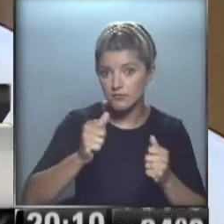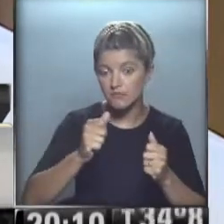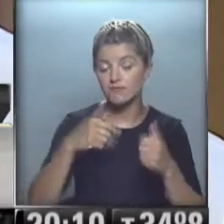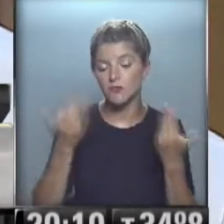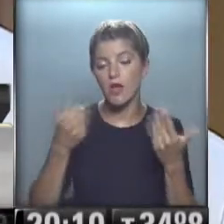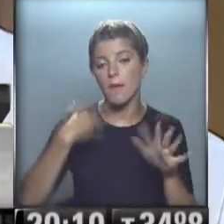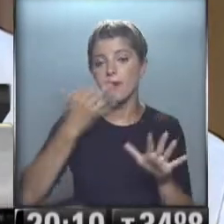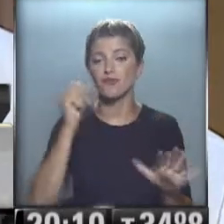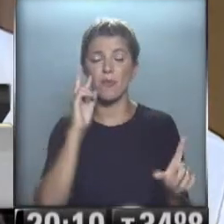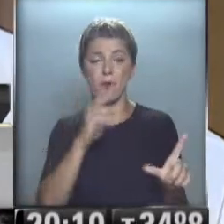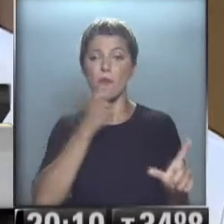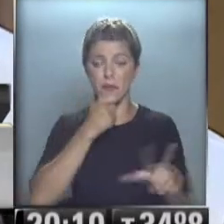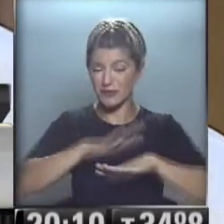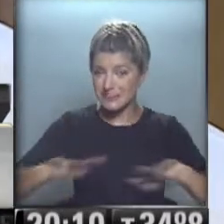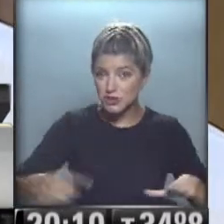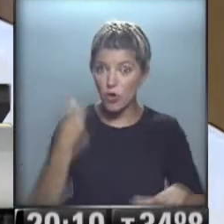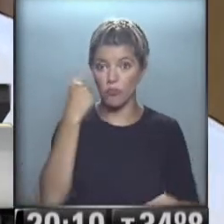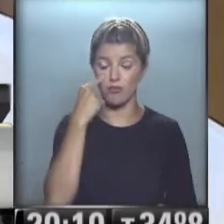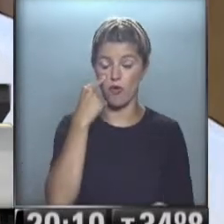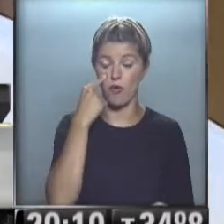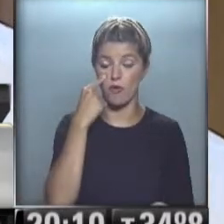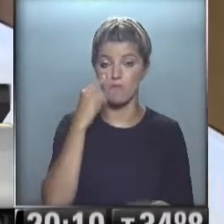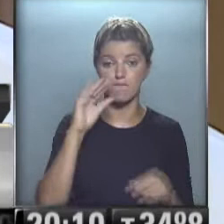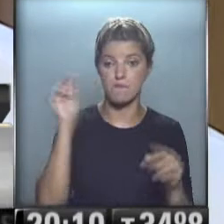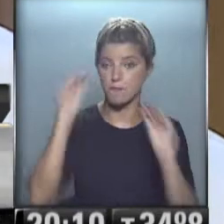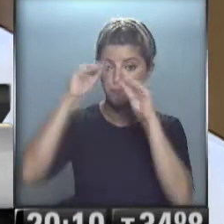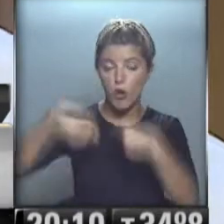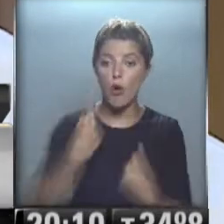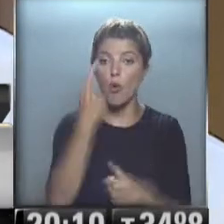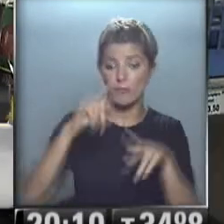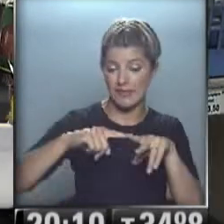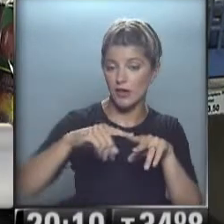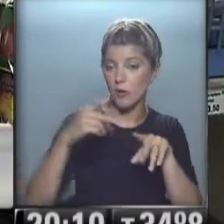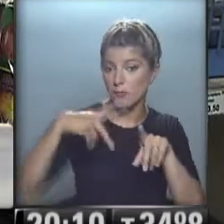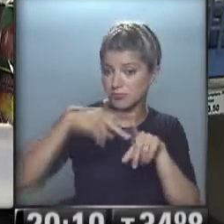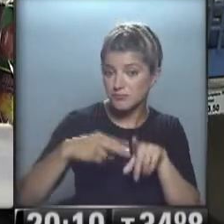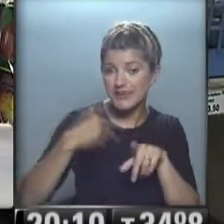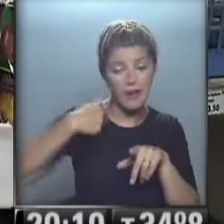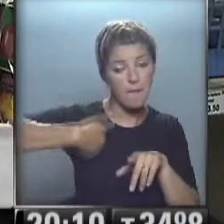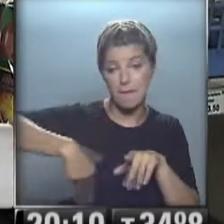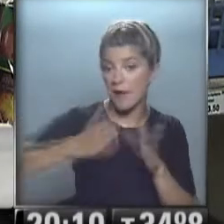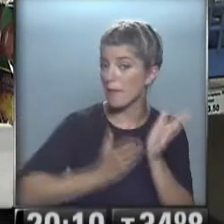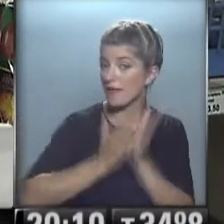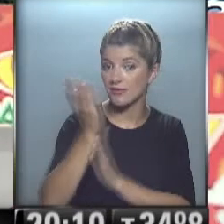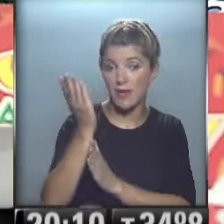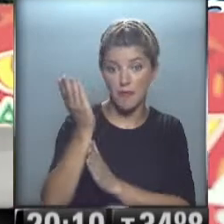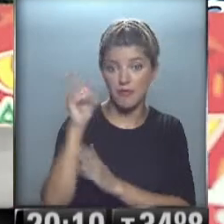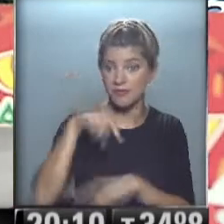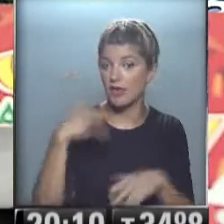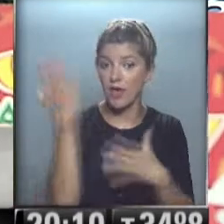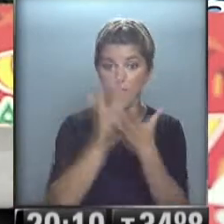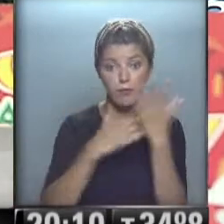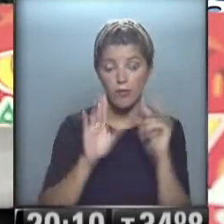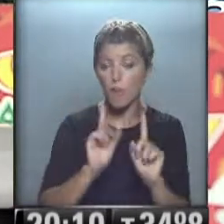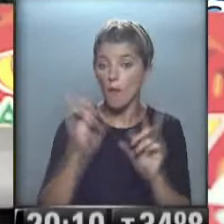sentido ver una persona joven, un niño con un ojo menos, o con un dedo menos, o con lesiones realmente de por vida. La idea sería que nunca más usara